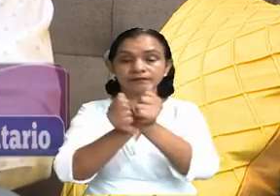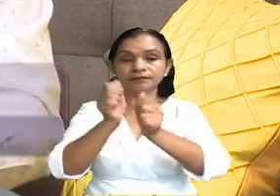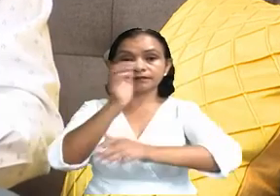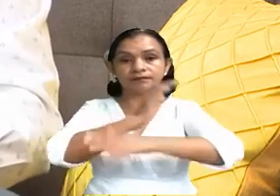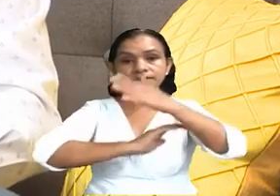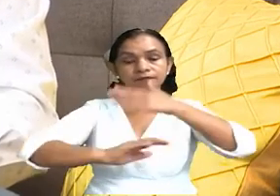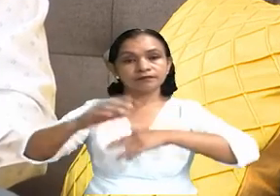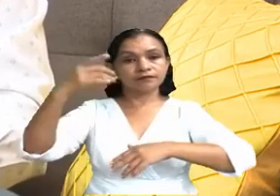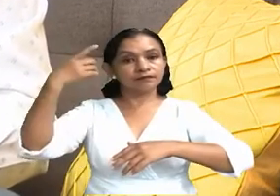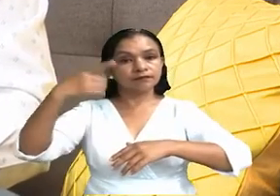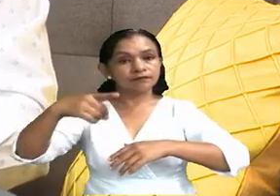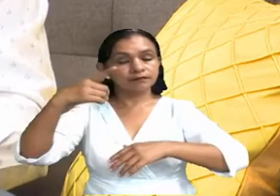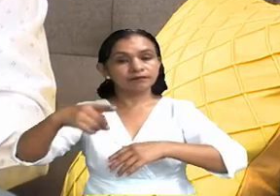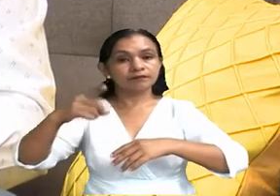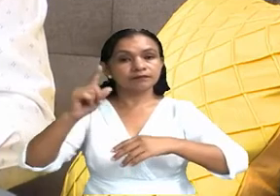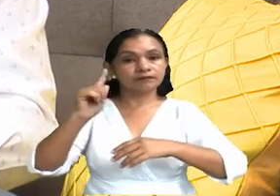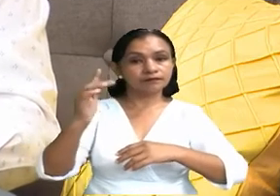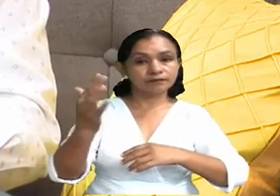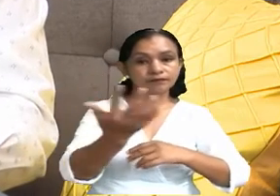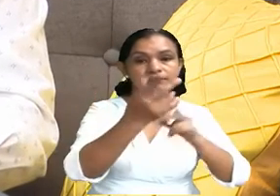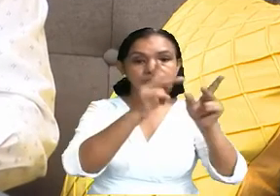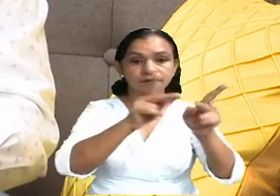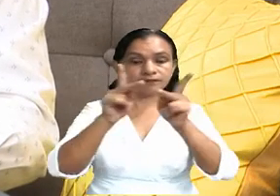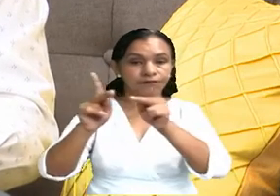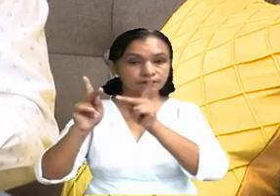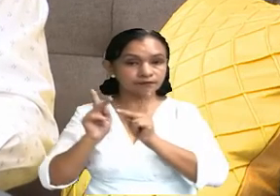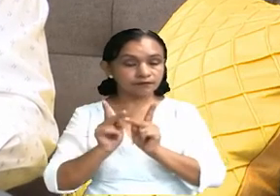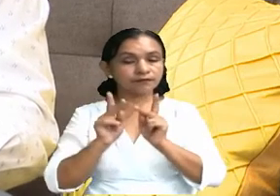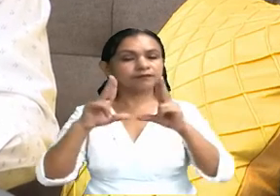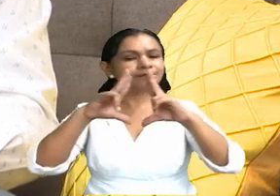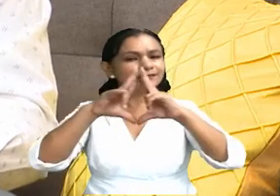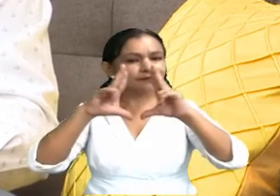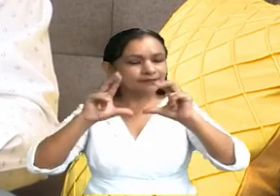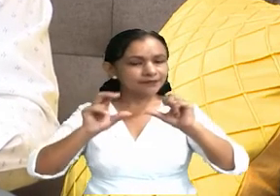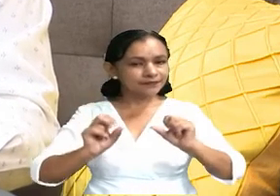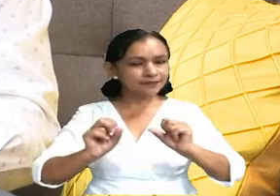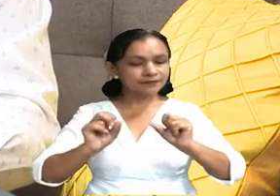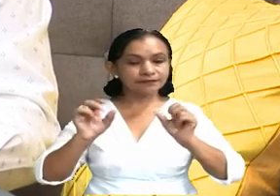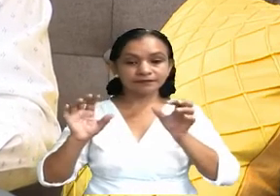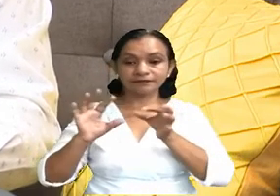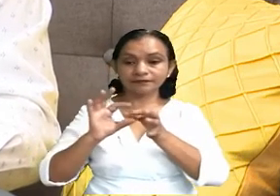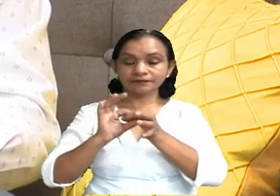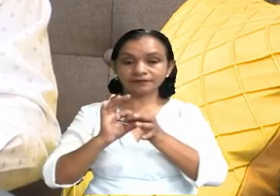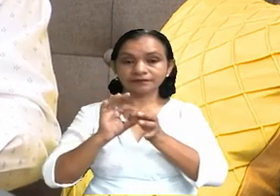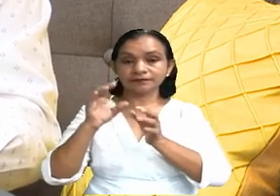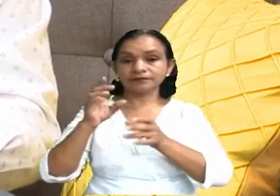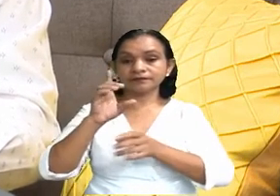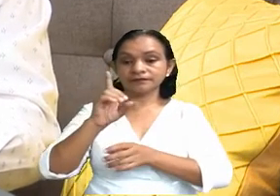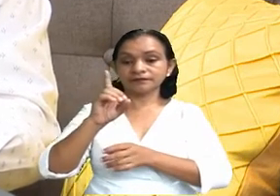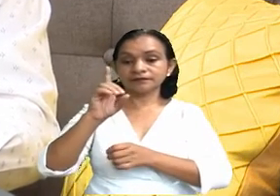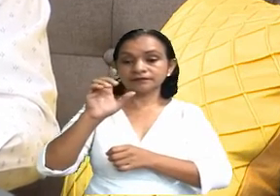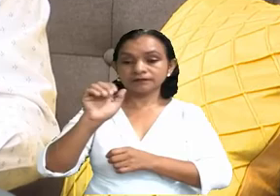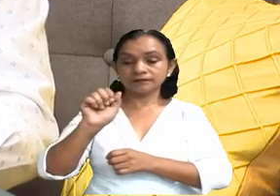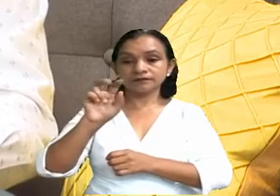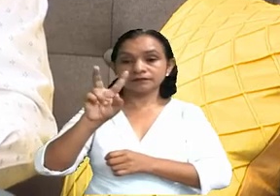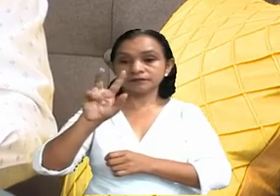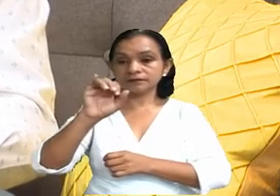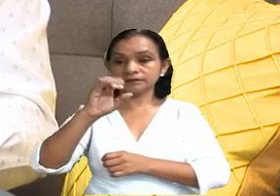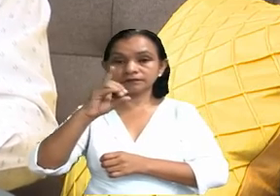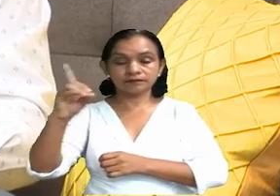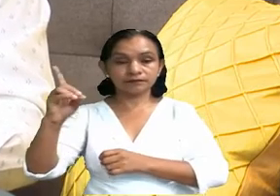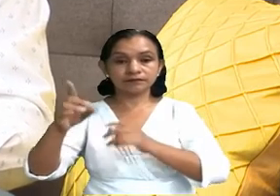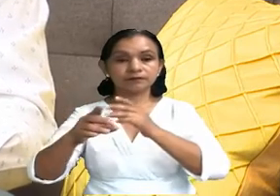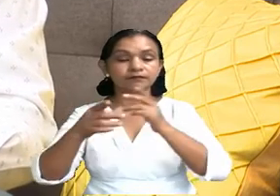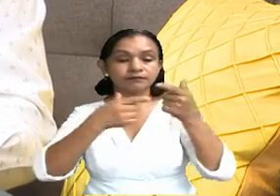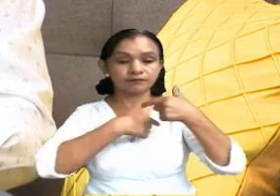restitución integrales de derechos de estas poblaciones en nuestro país. Pues con nosotros se encuentra el compañero David López, quien es presidente del Gabinete del